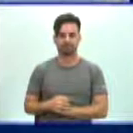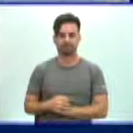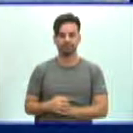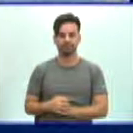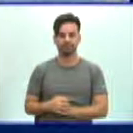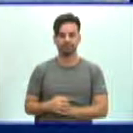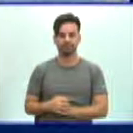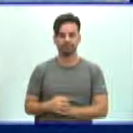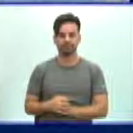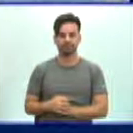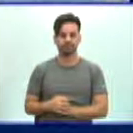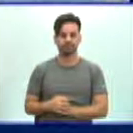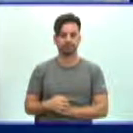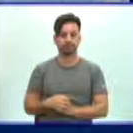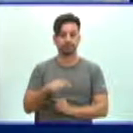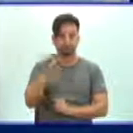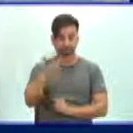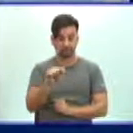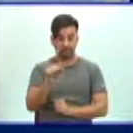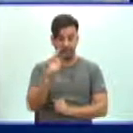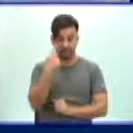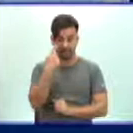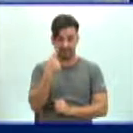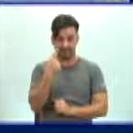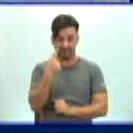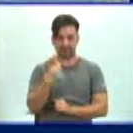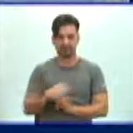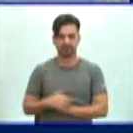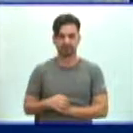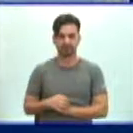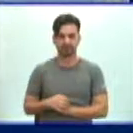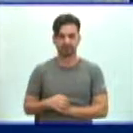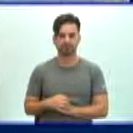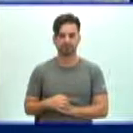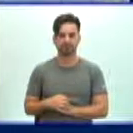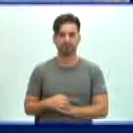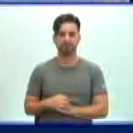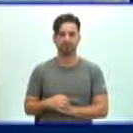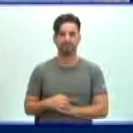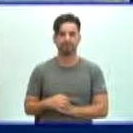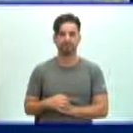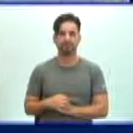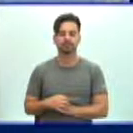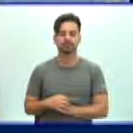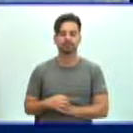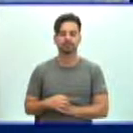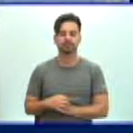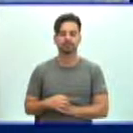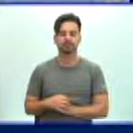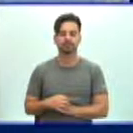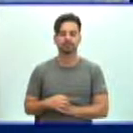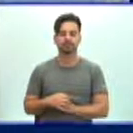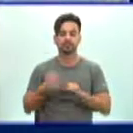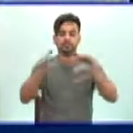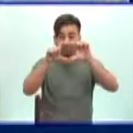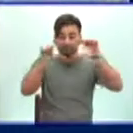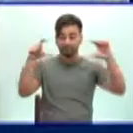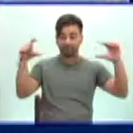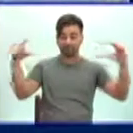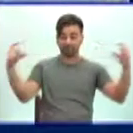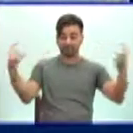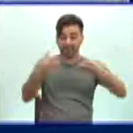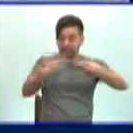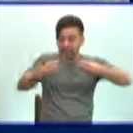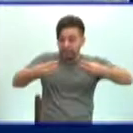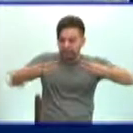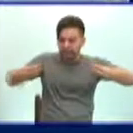ahí. Fíjense que en la faja tropical encontramos grandes zonas desérticas.